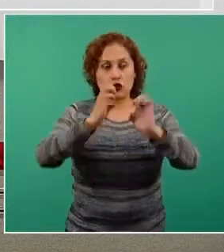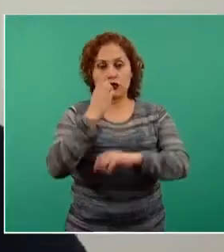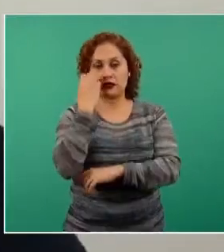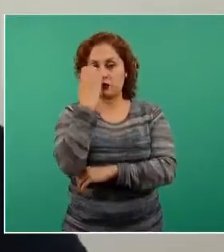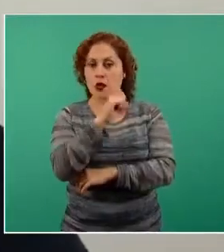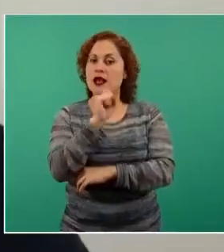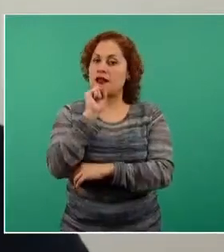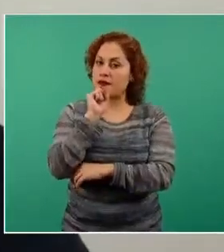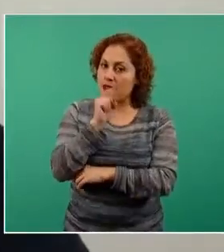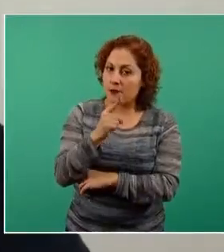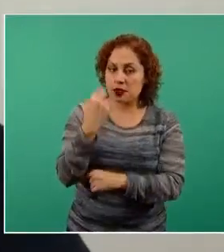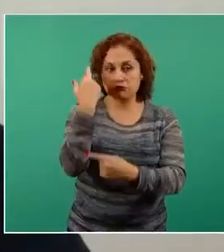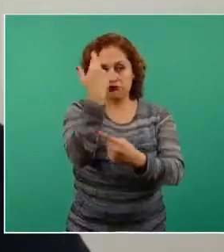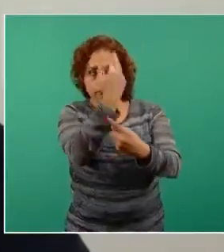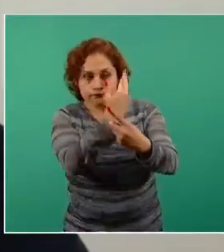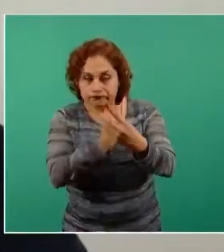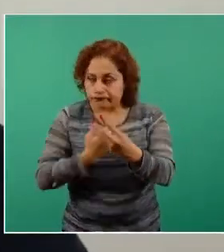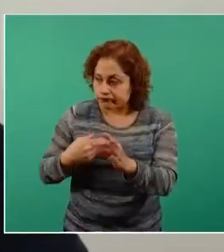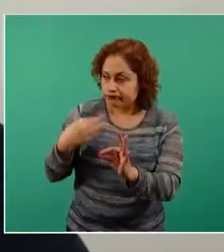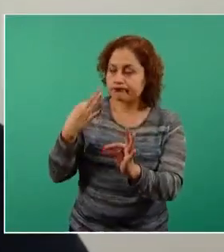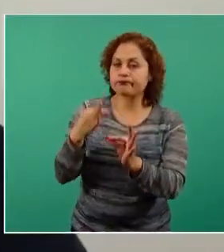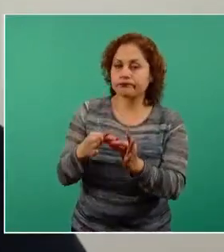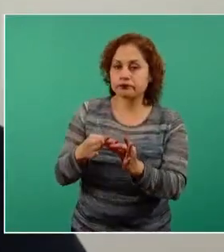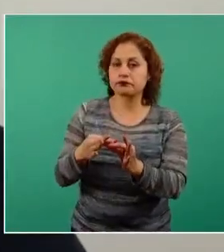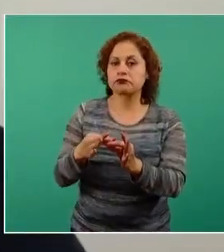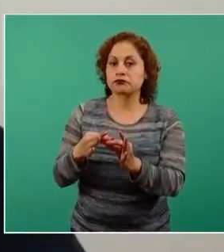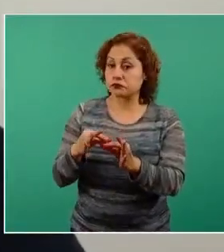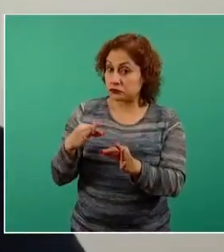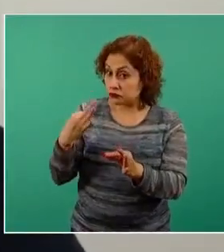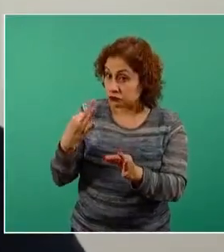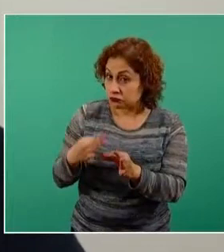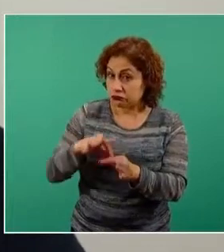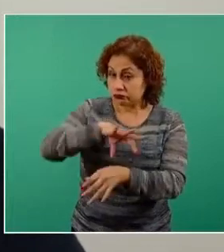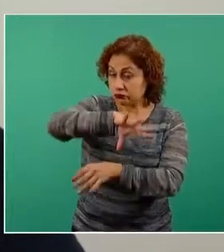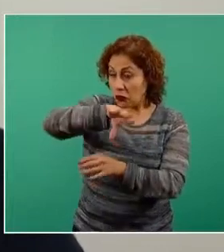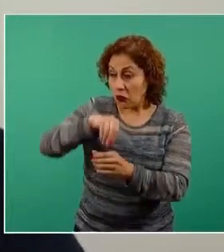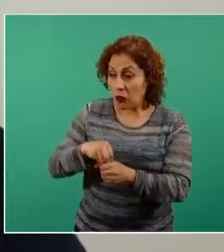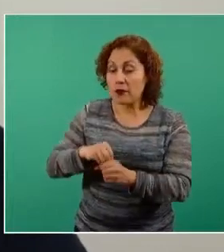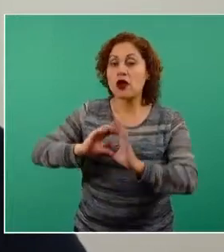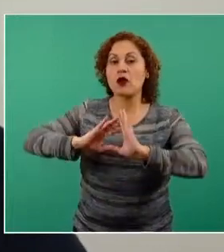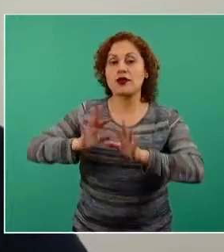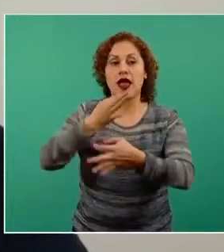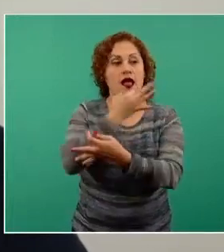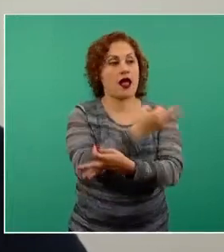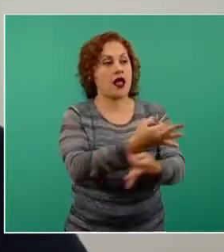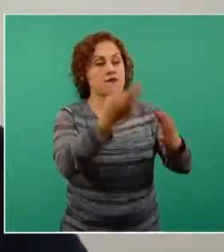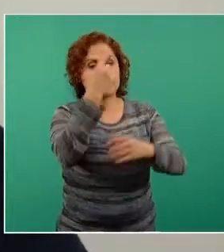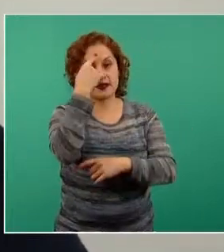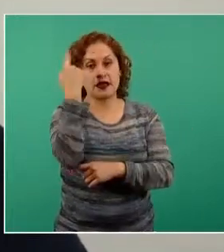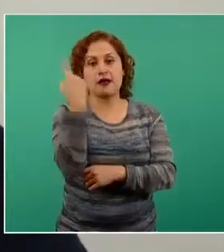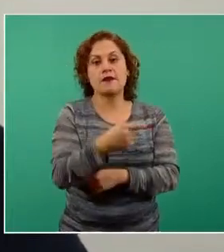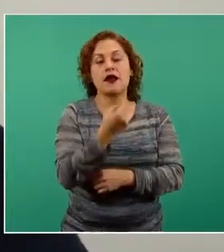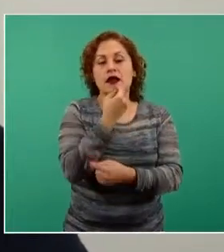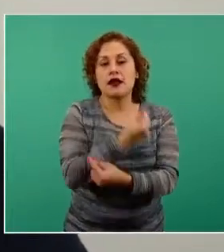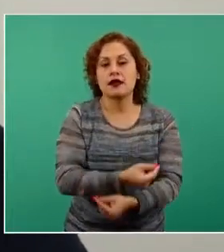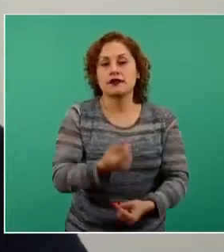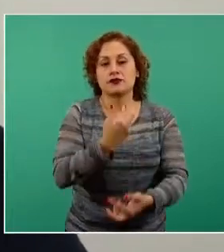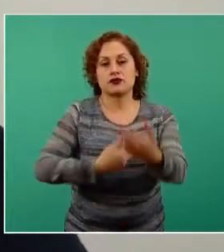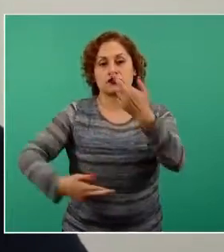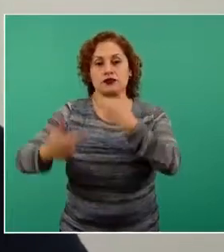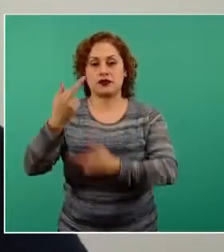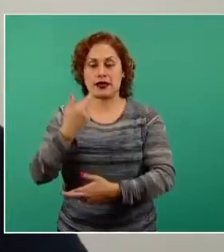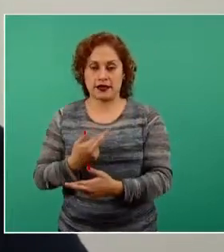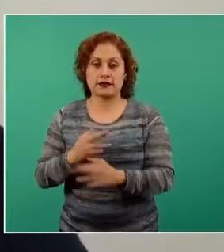escolares para poder más adelante recibir de manera presencial a los niños. Y esto de seguro la Secretaría de Educación lo